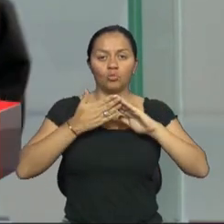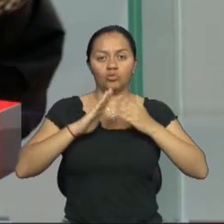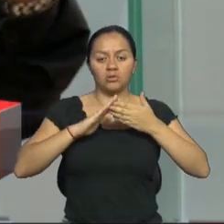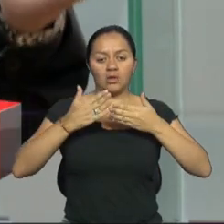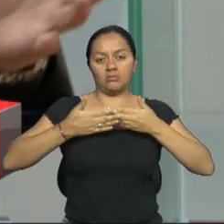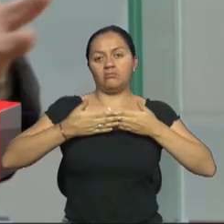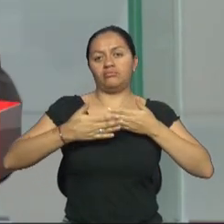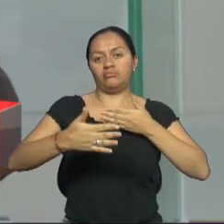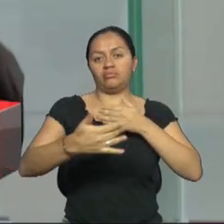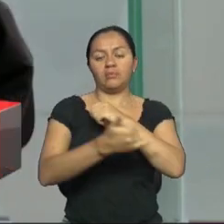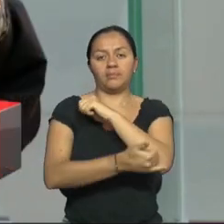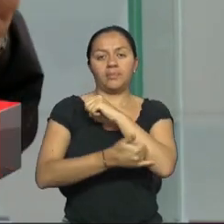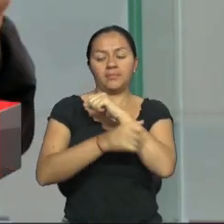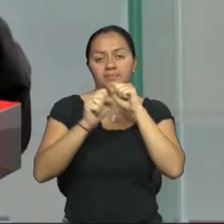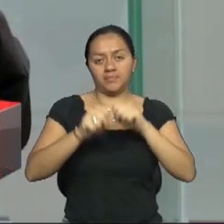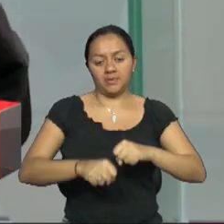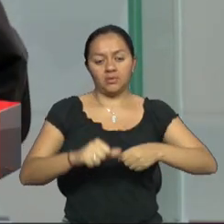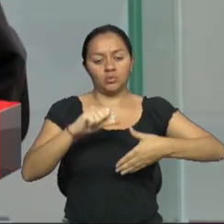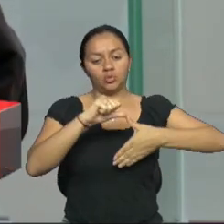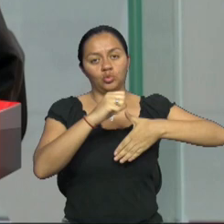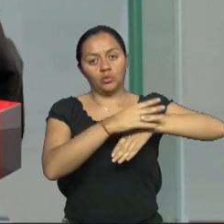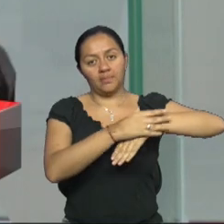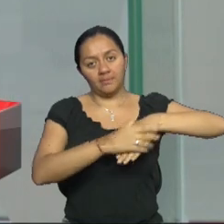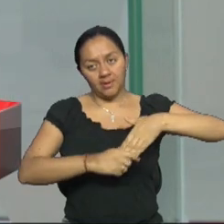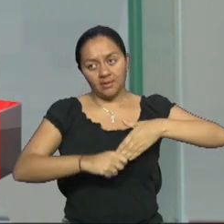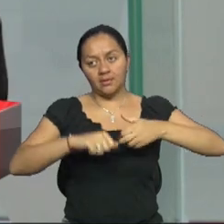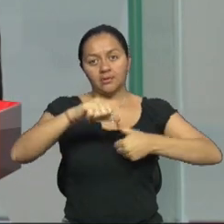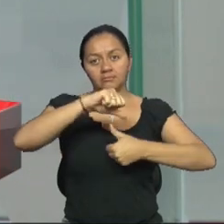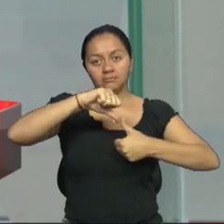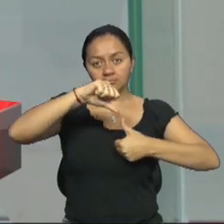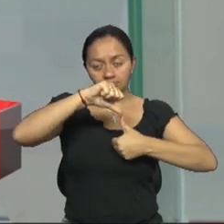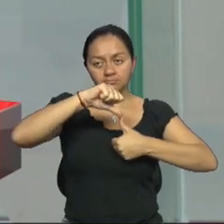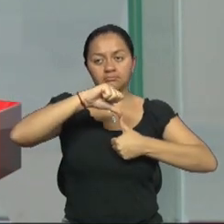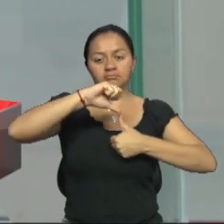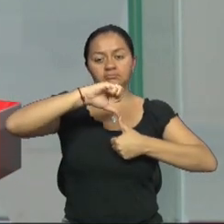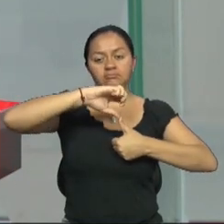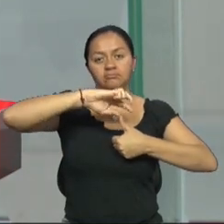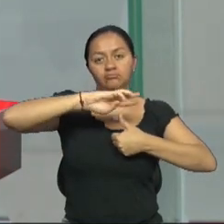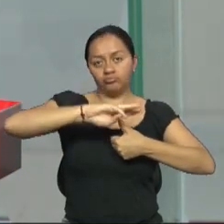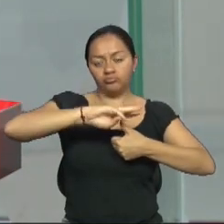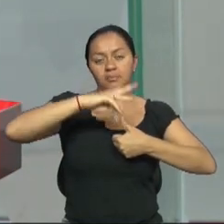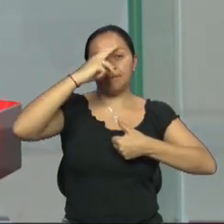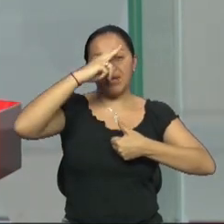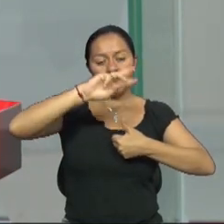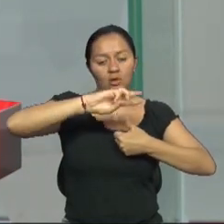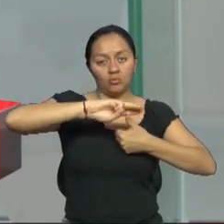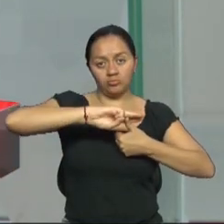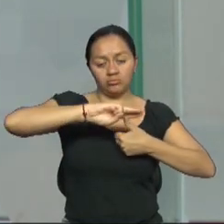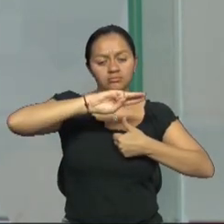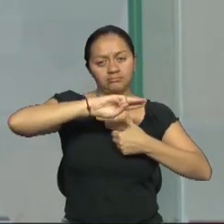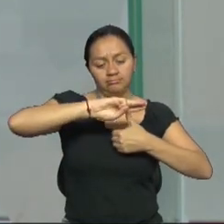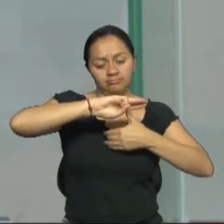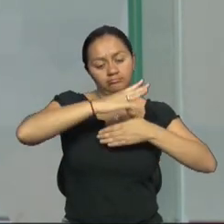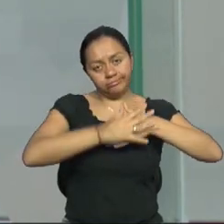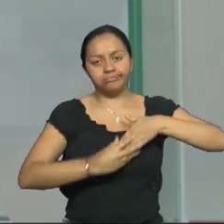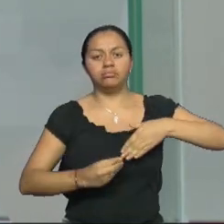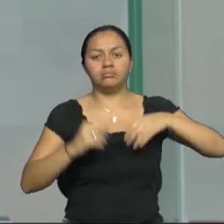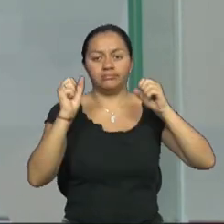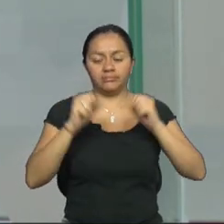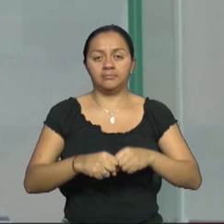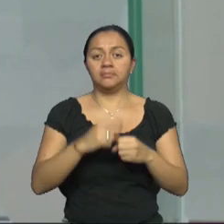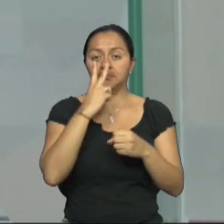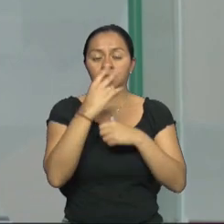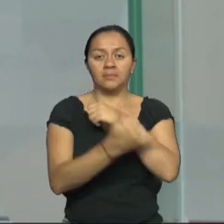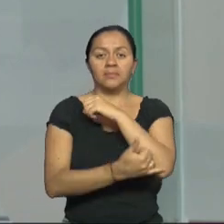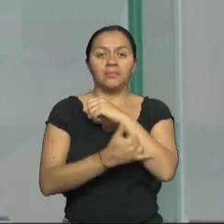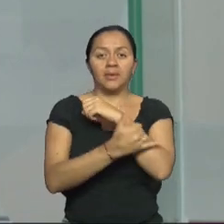hablamos, Sudamérica, Centroamérica, sí. México, empezando desde México, pero principalmente consideraríamos que los